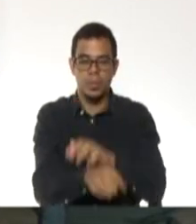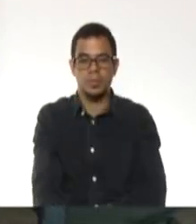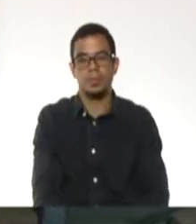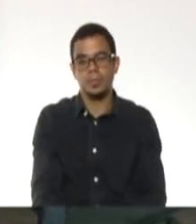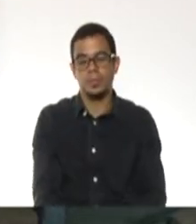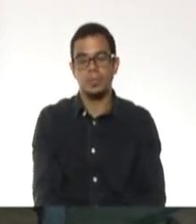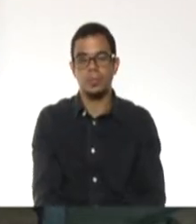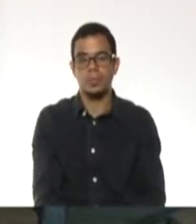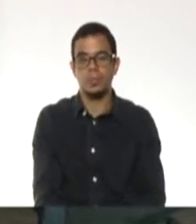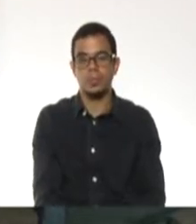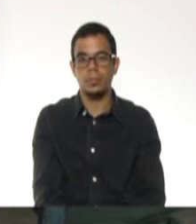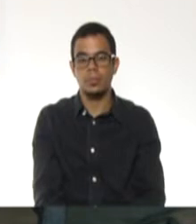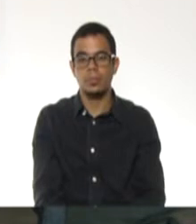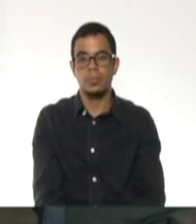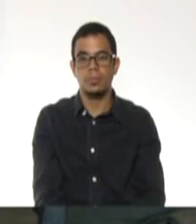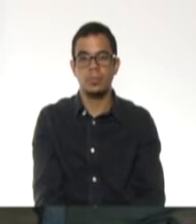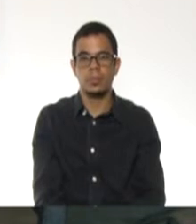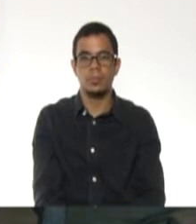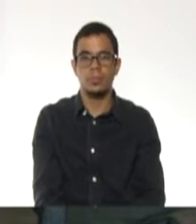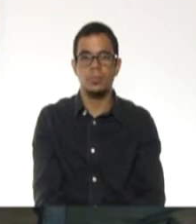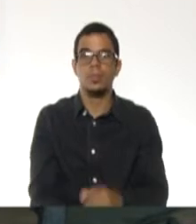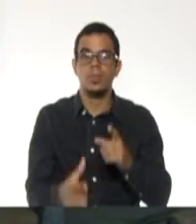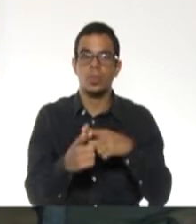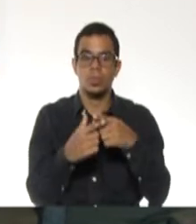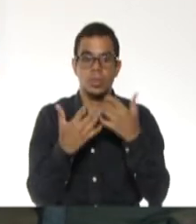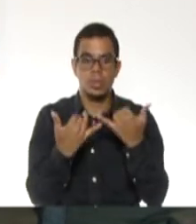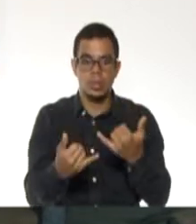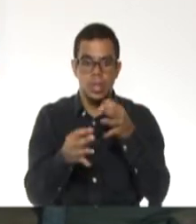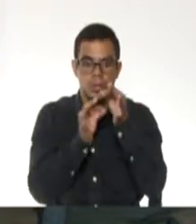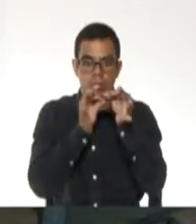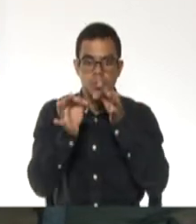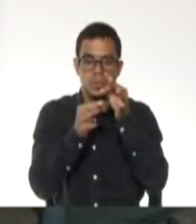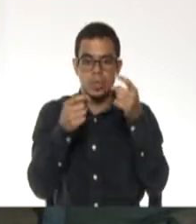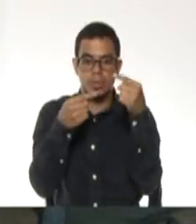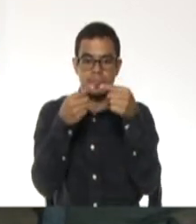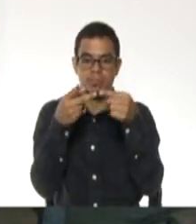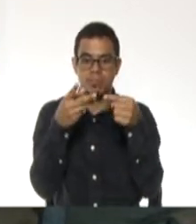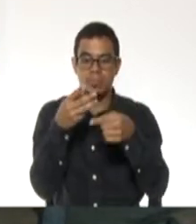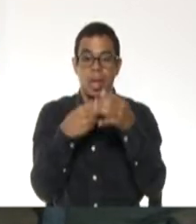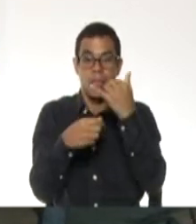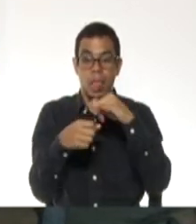elementos que tiene la plancha, ahora podemos